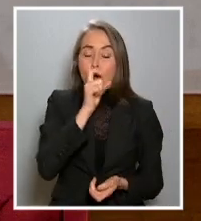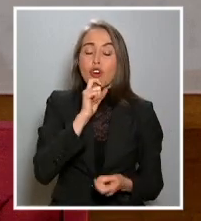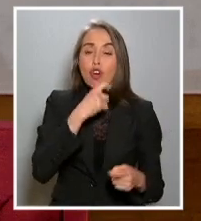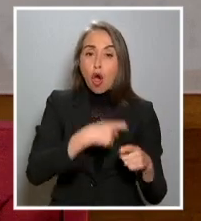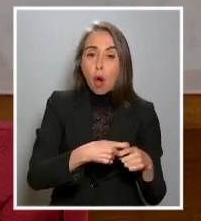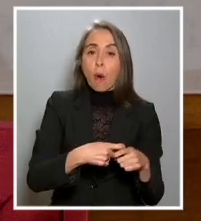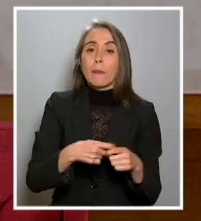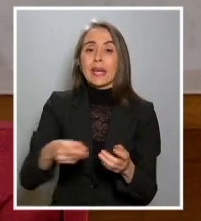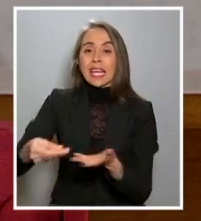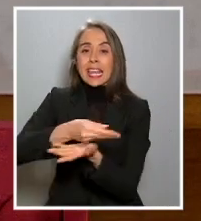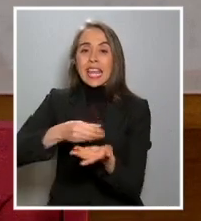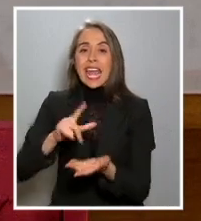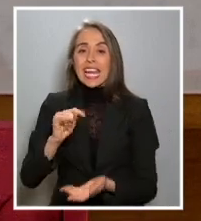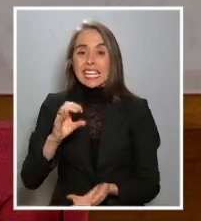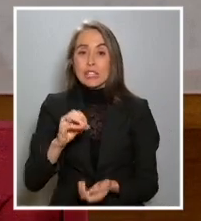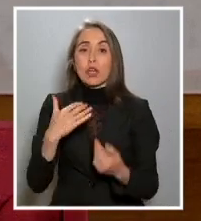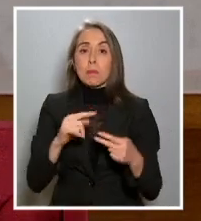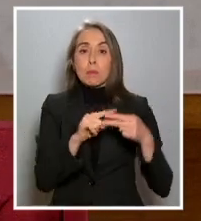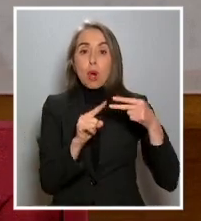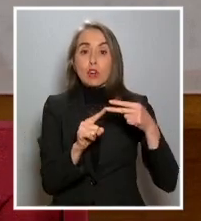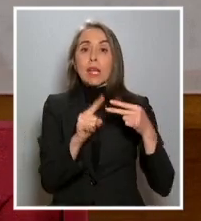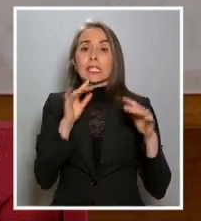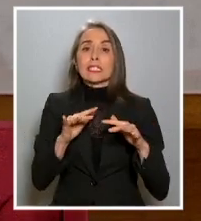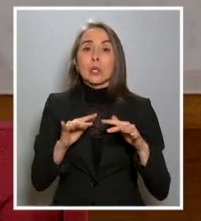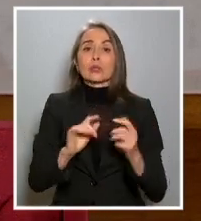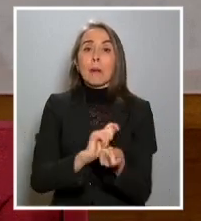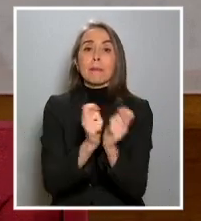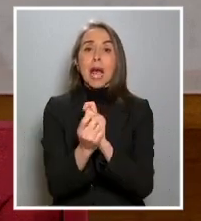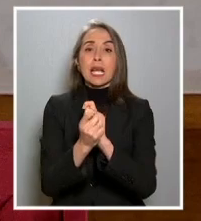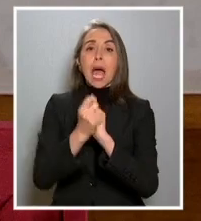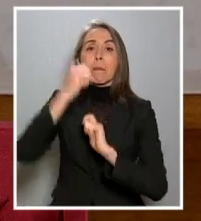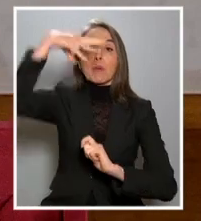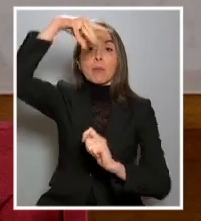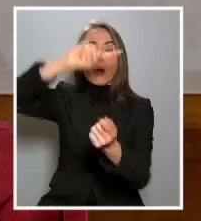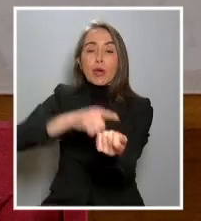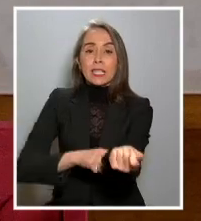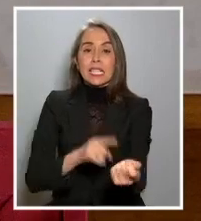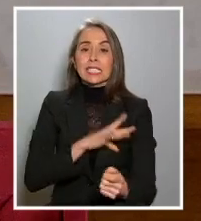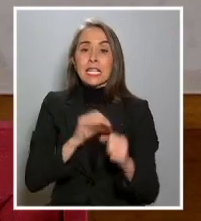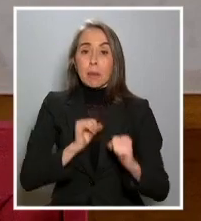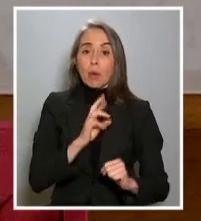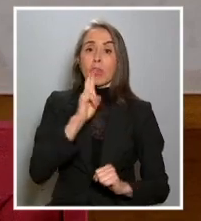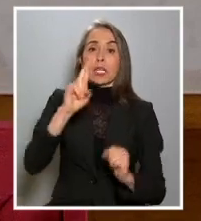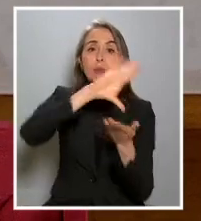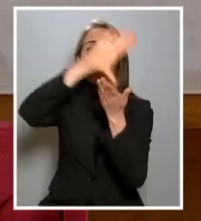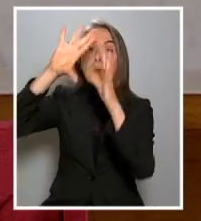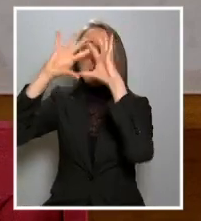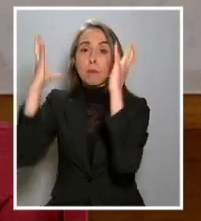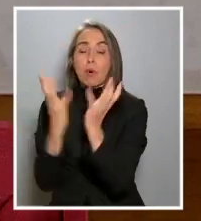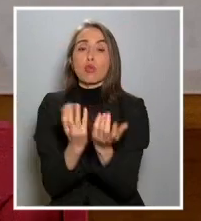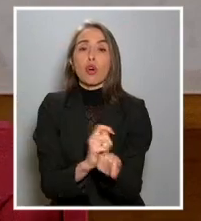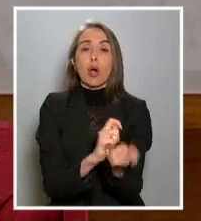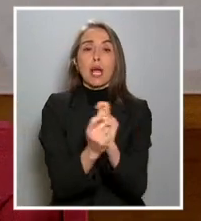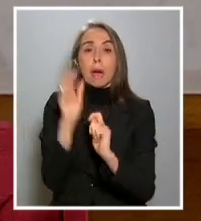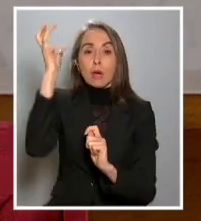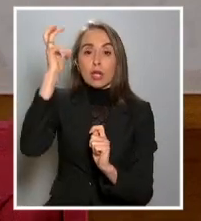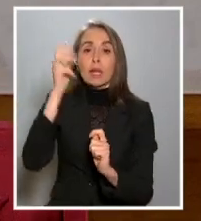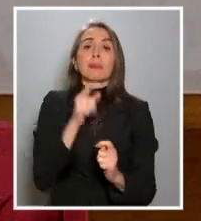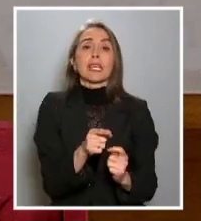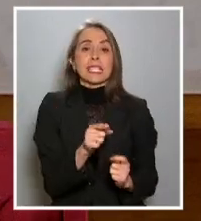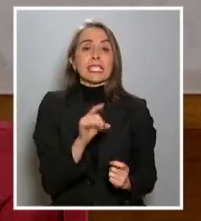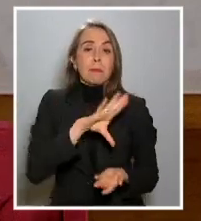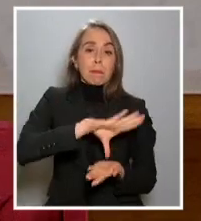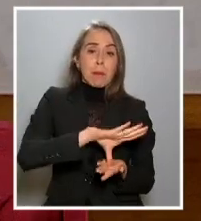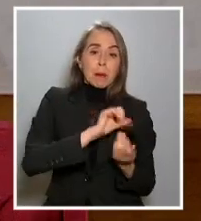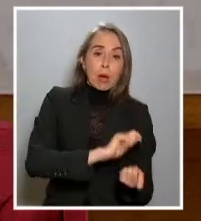energética. Y es que, estimados y estimadas, Chile puede ser un líder global en la respuesta al cambio climático y en la transición a una economía verde.